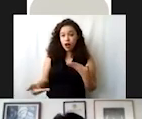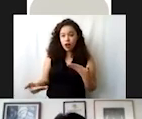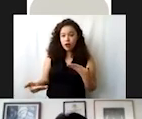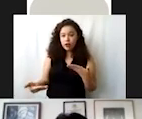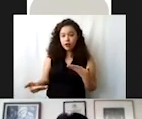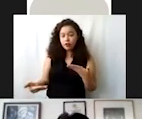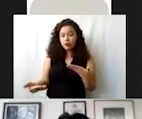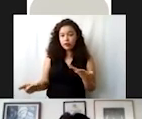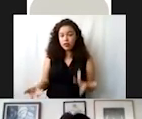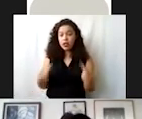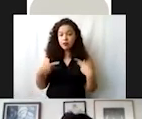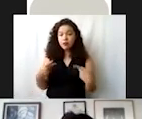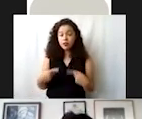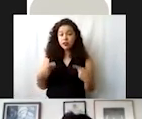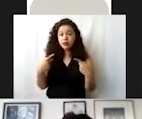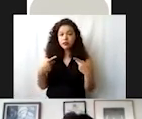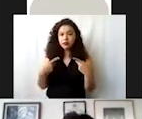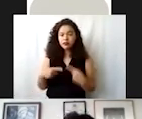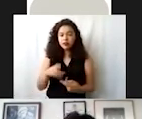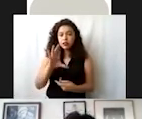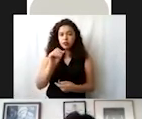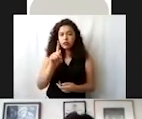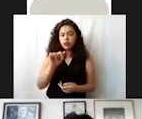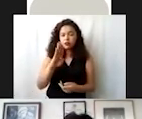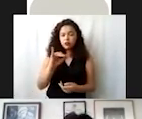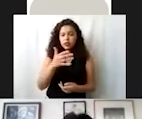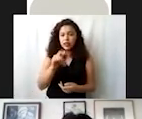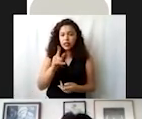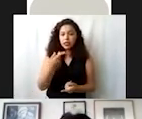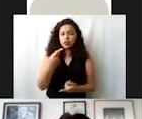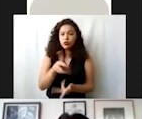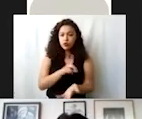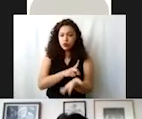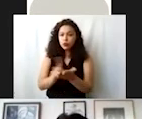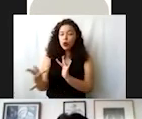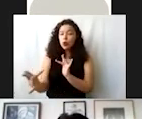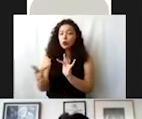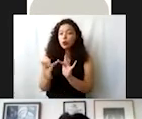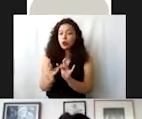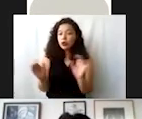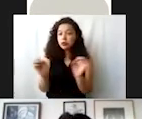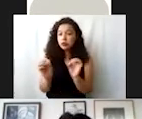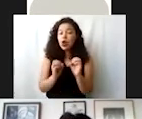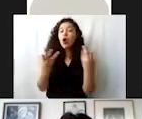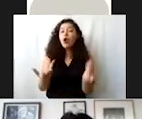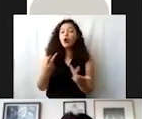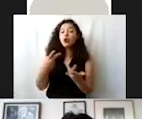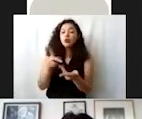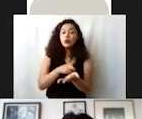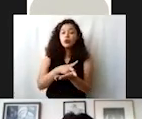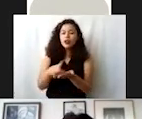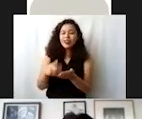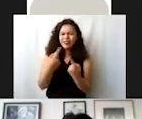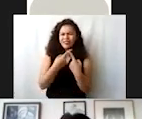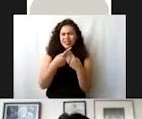que un contribuyente no tenga su domicilio, no esté localizado o tenga un domicilio